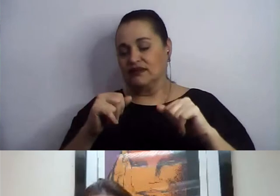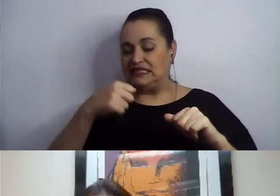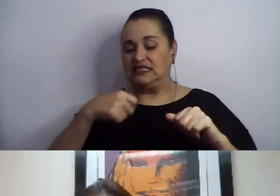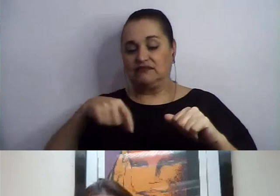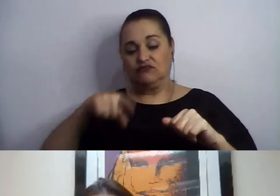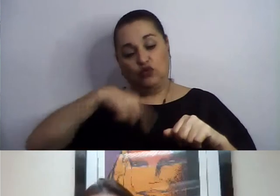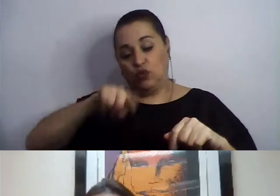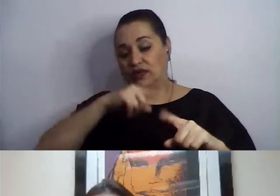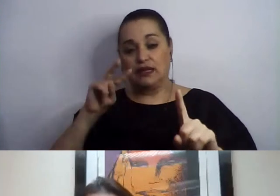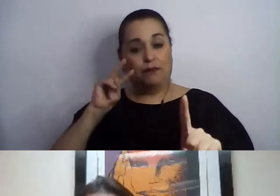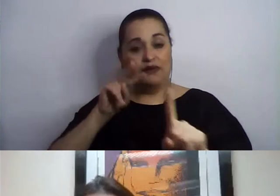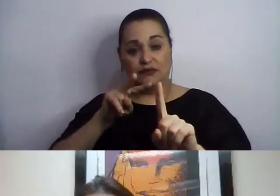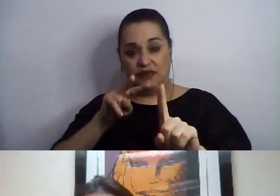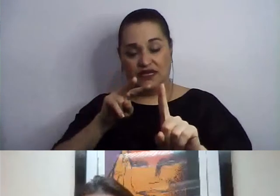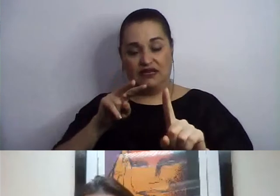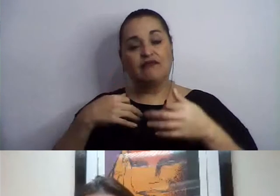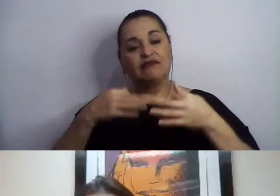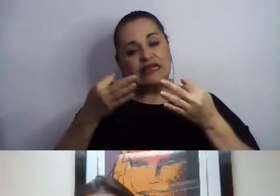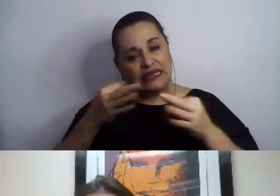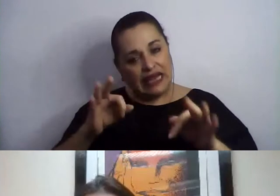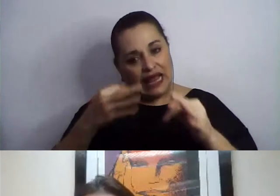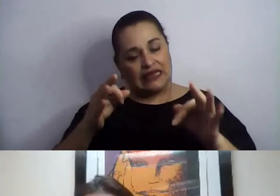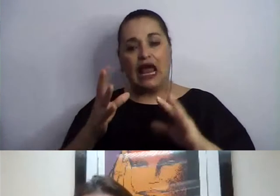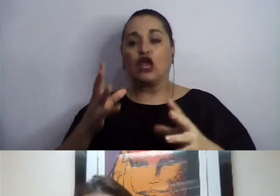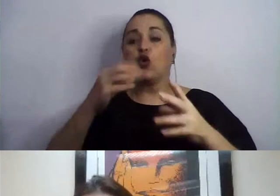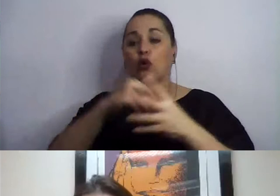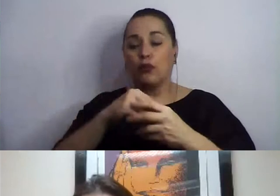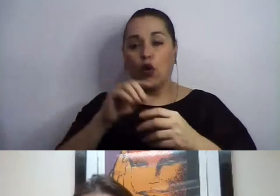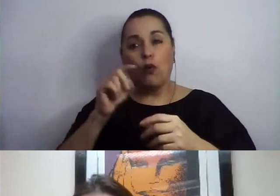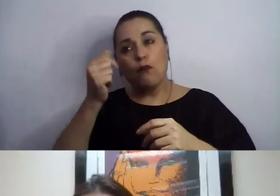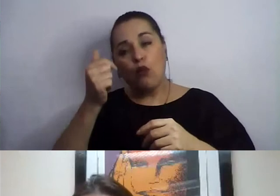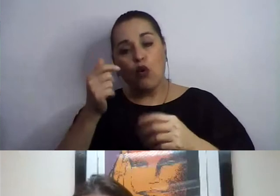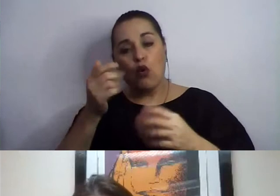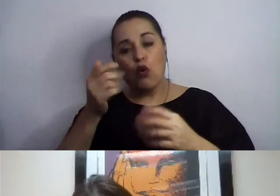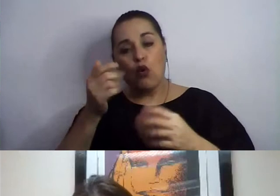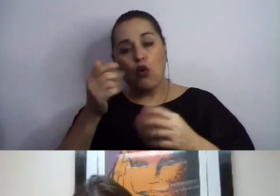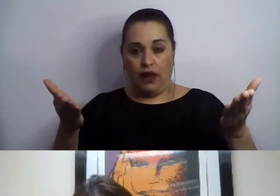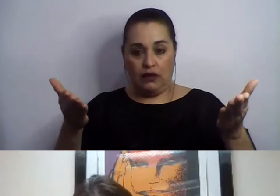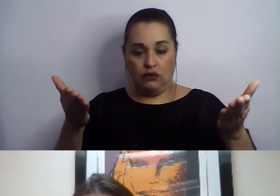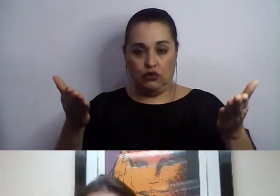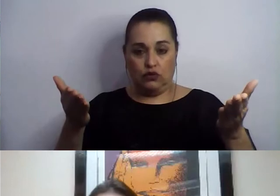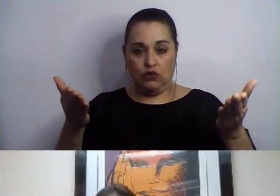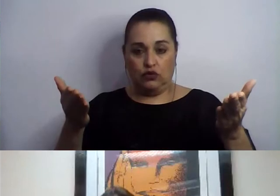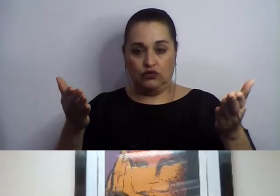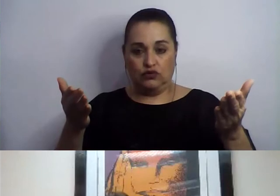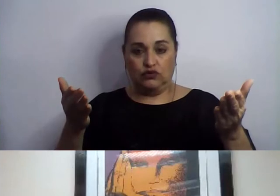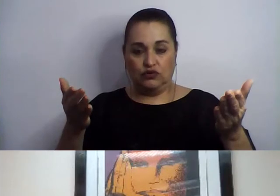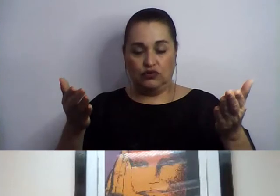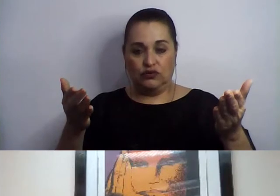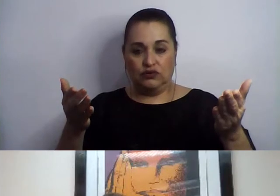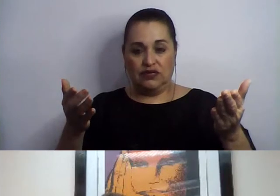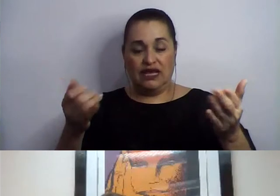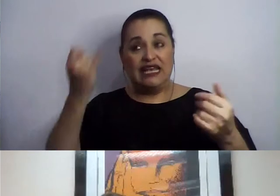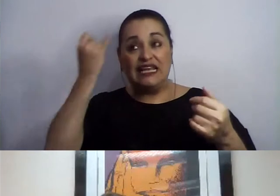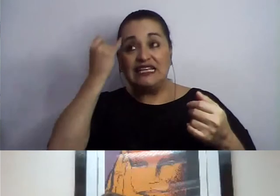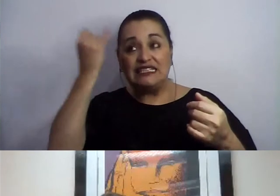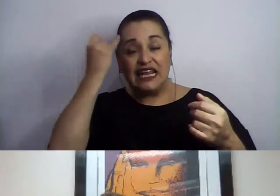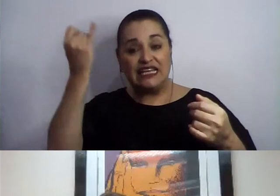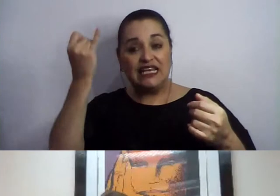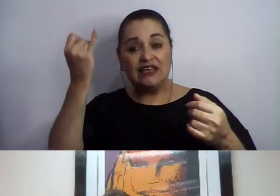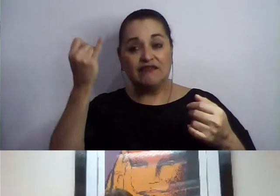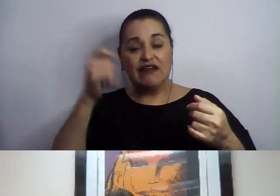perspectiva hemos tratado de incorporar un poco los instrumentos y las las y las iniciativas que como